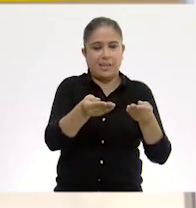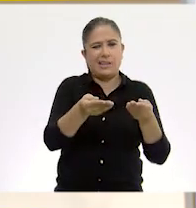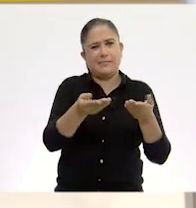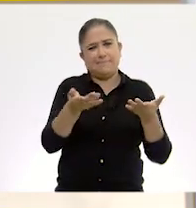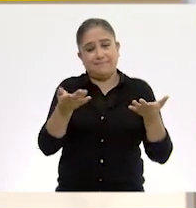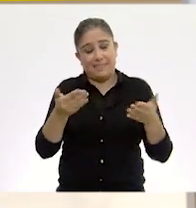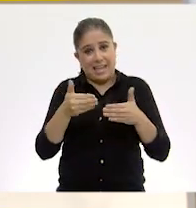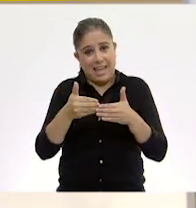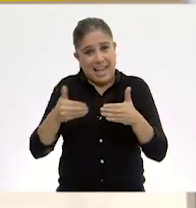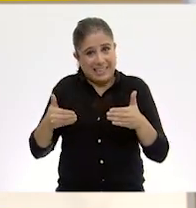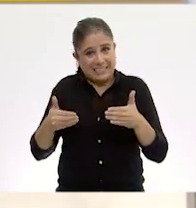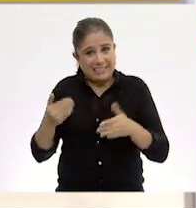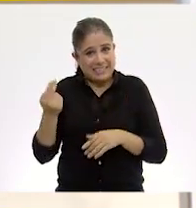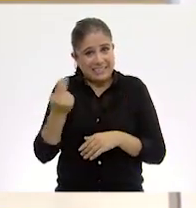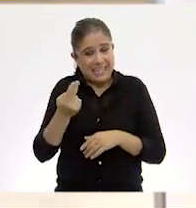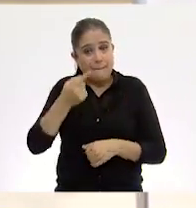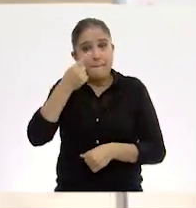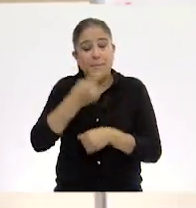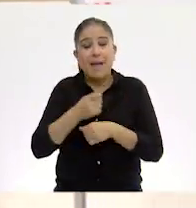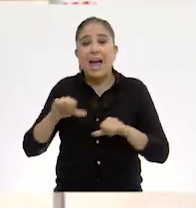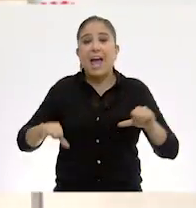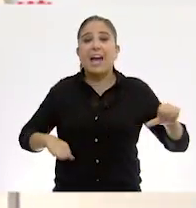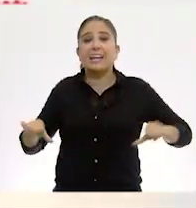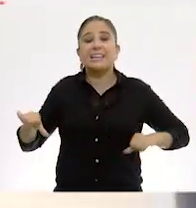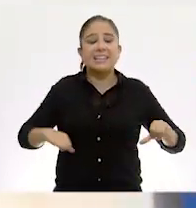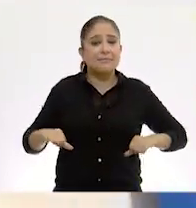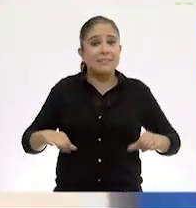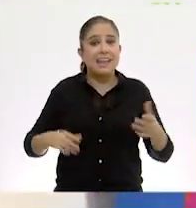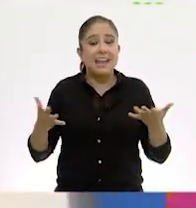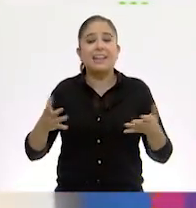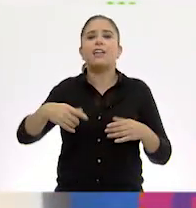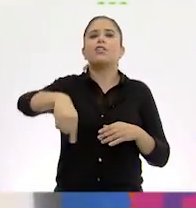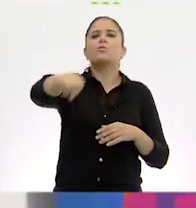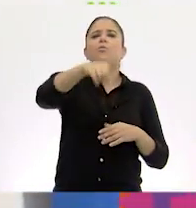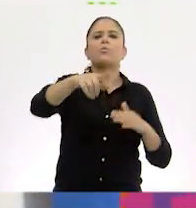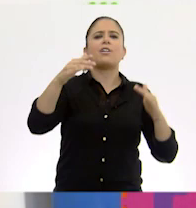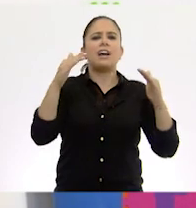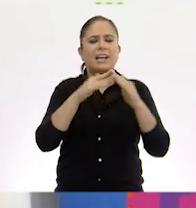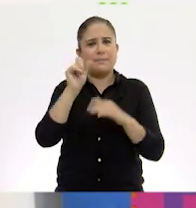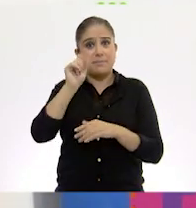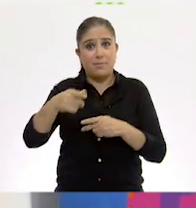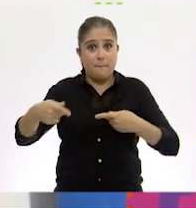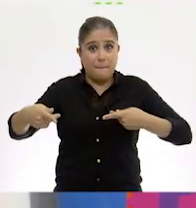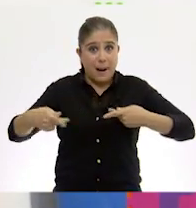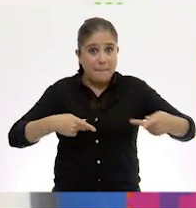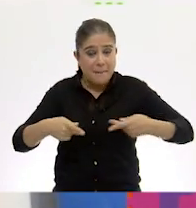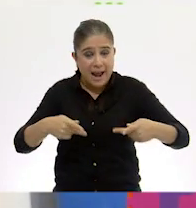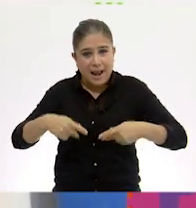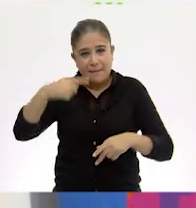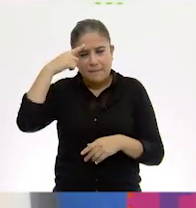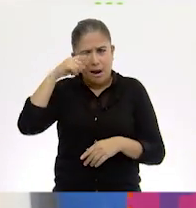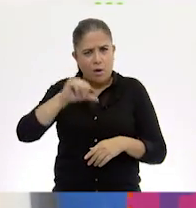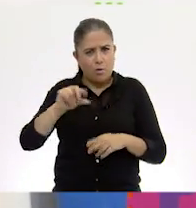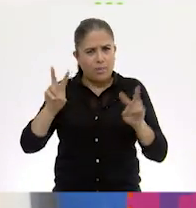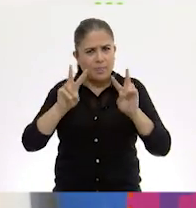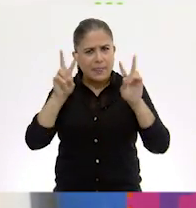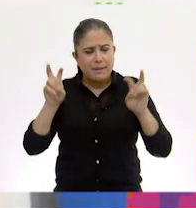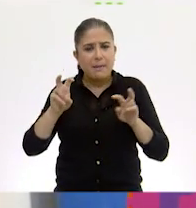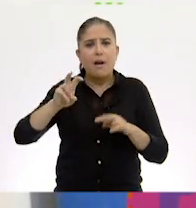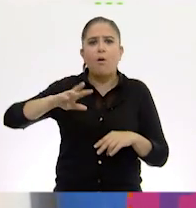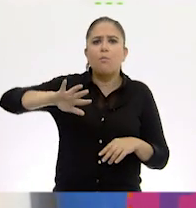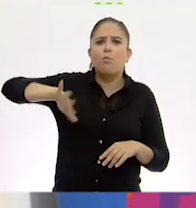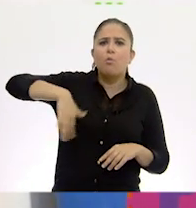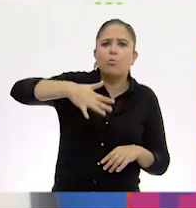esto vamos a hacer una primera actividad. ¿Qué tal? ¿Cuál va a ser? Allá en casa, también prepárense porque hoy vamos a ver